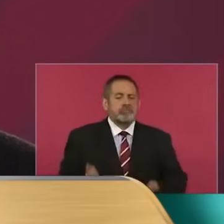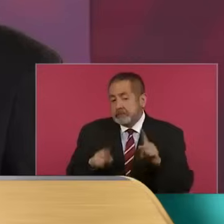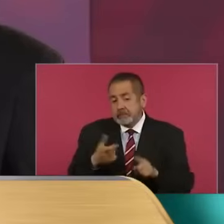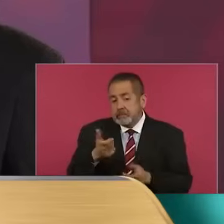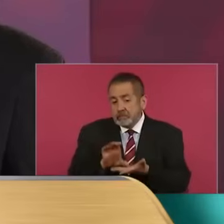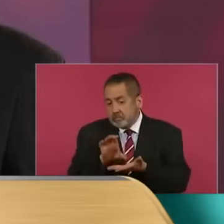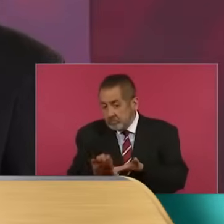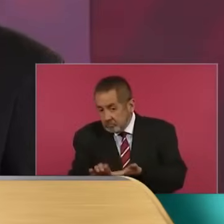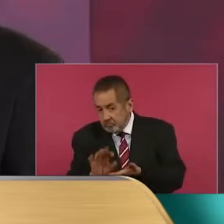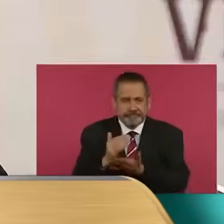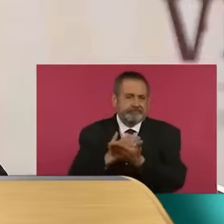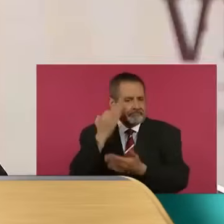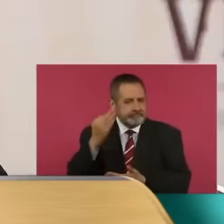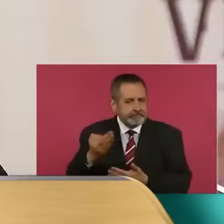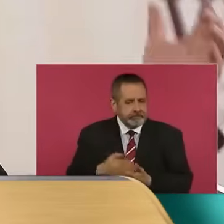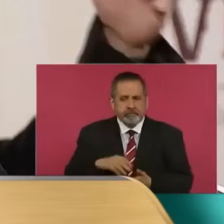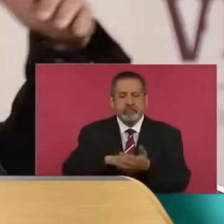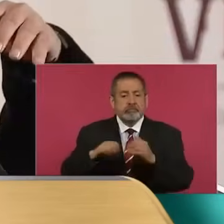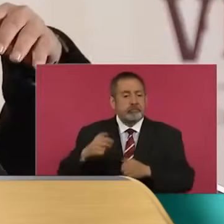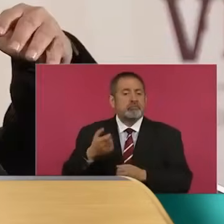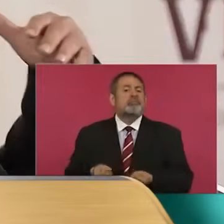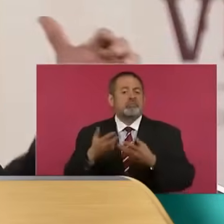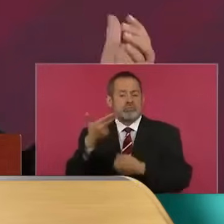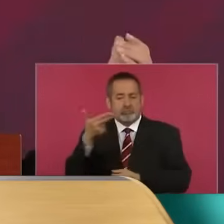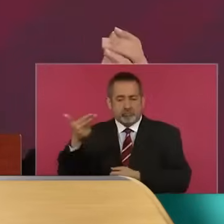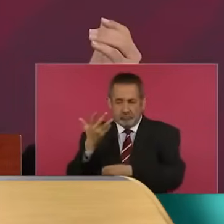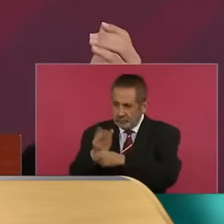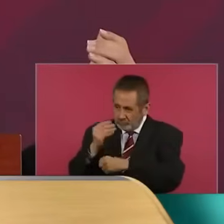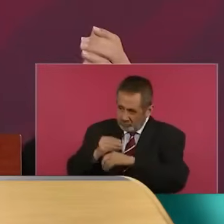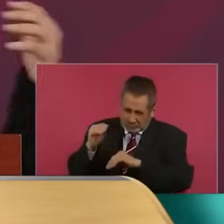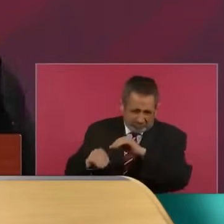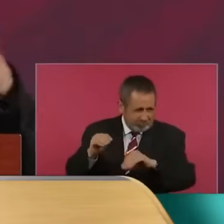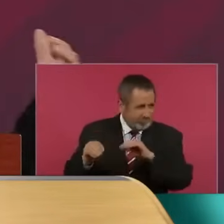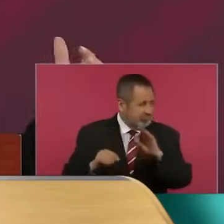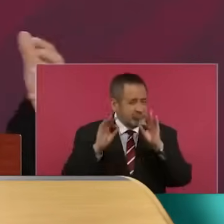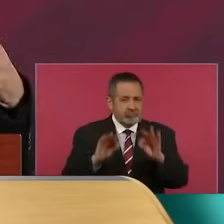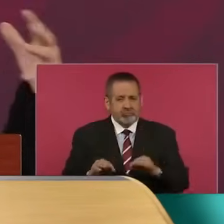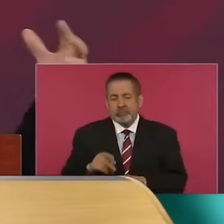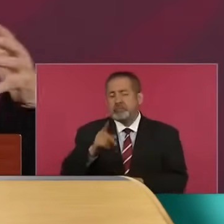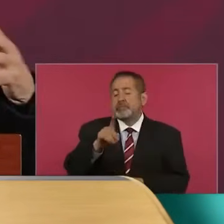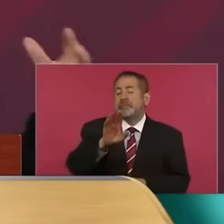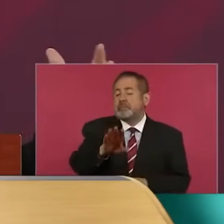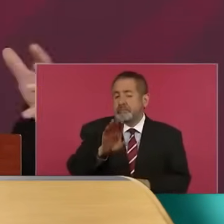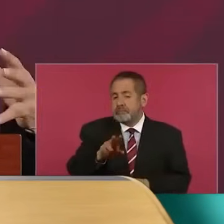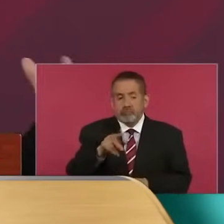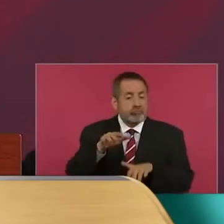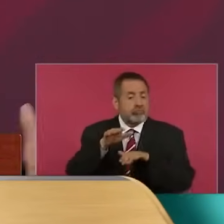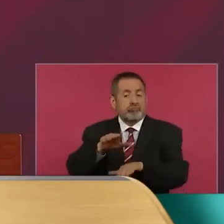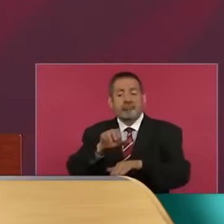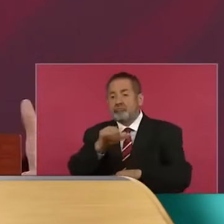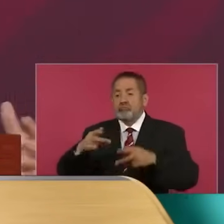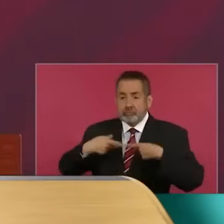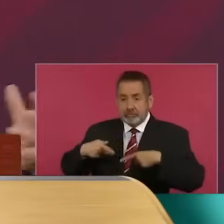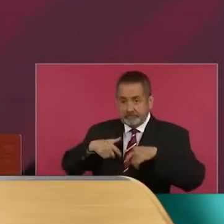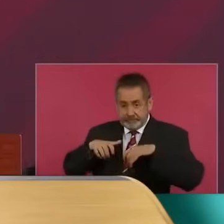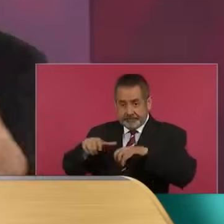restablecer la hotelería, pero las viviendas, lo que tiene que ver con la gente